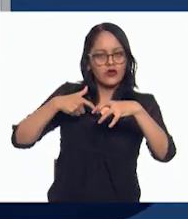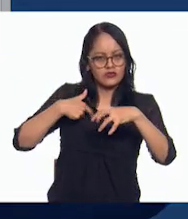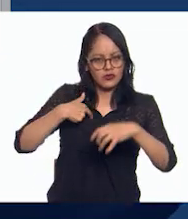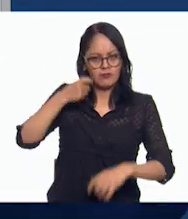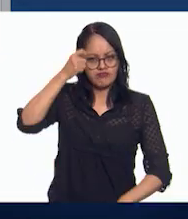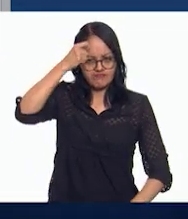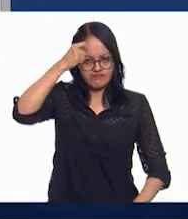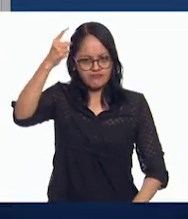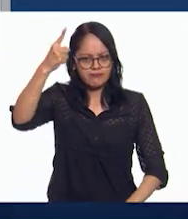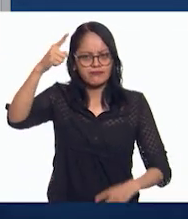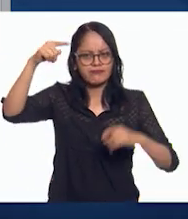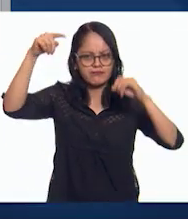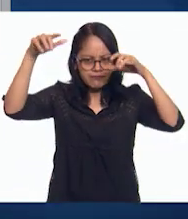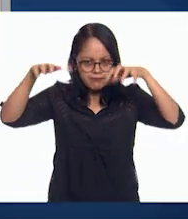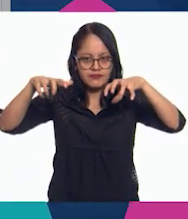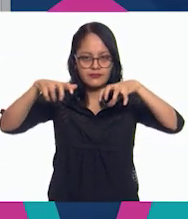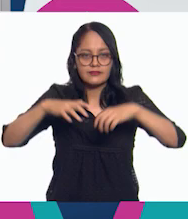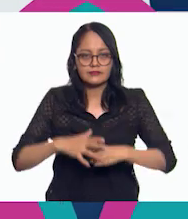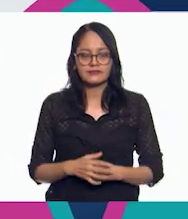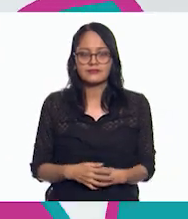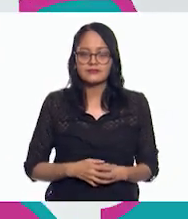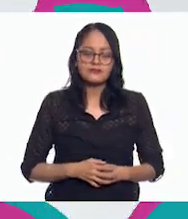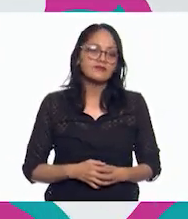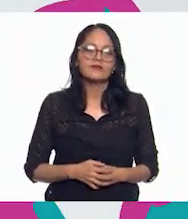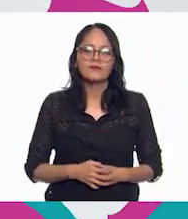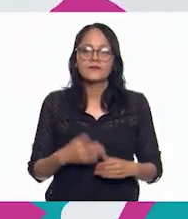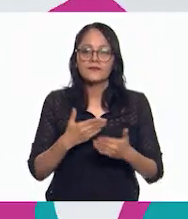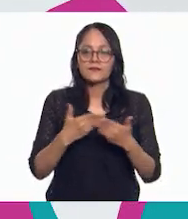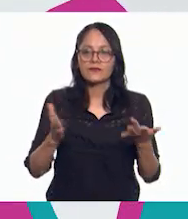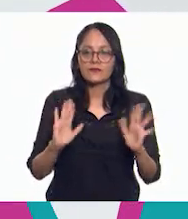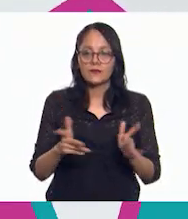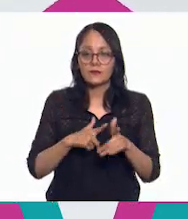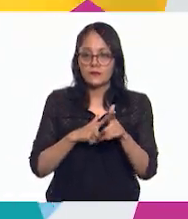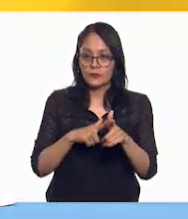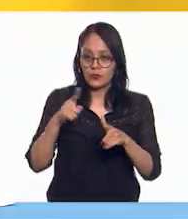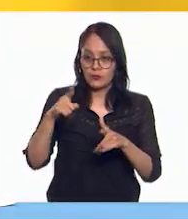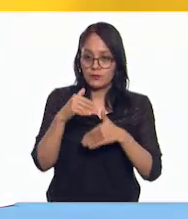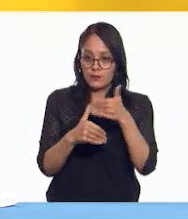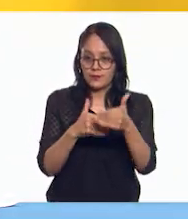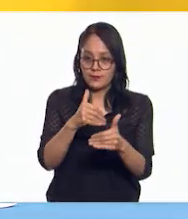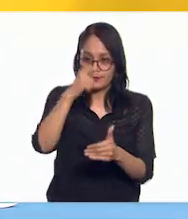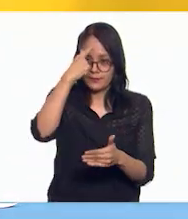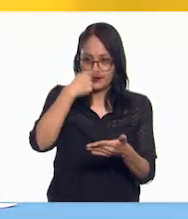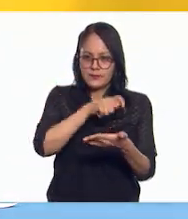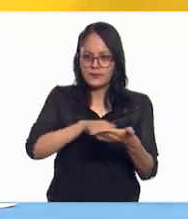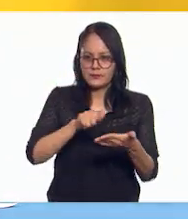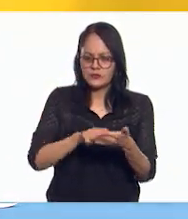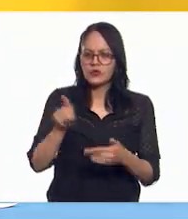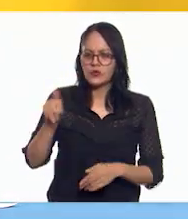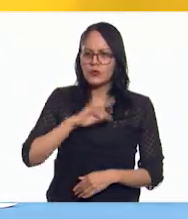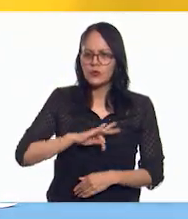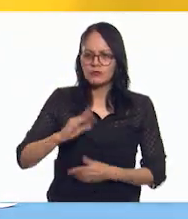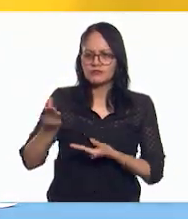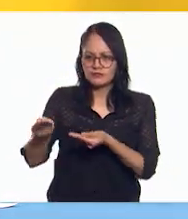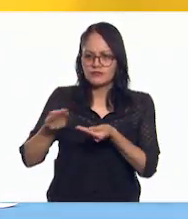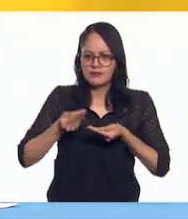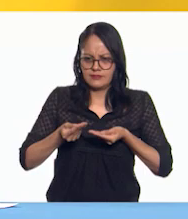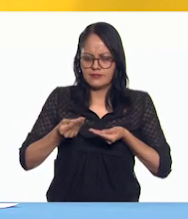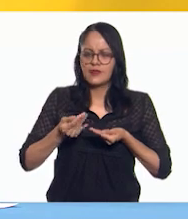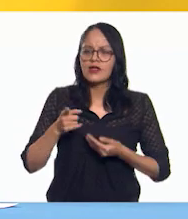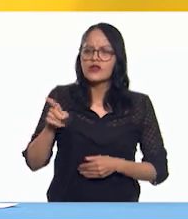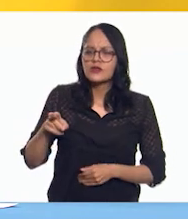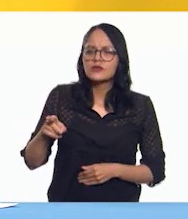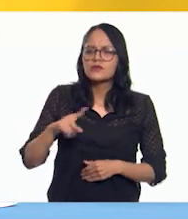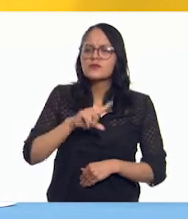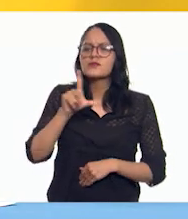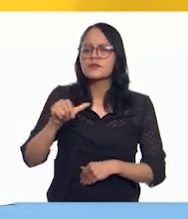lluvia. Ahora, María, volviendo a la secuencia de hechos en tu proceso de escritura, ¿podrías compartir con nosotros qué